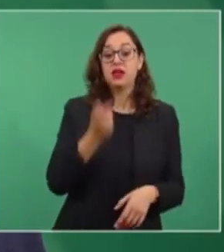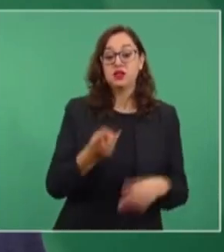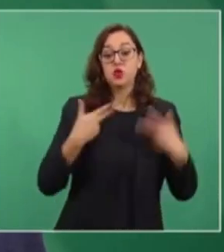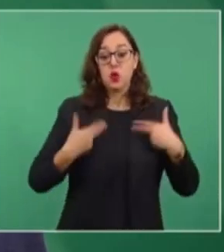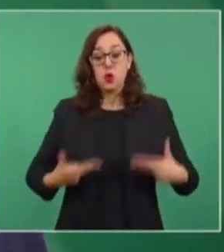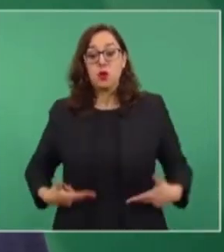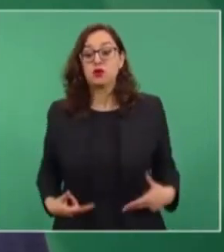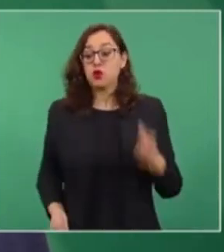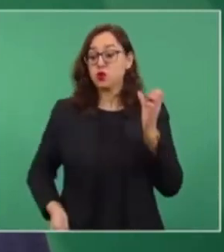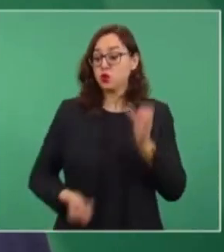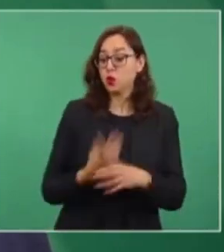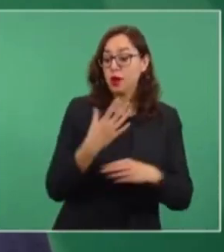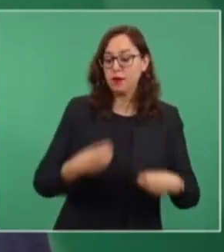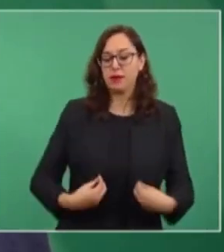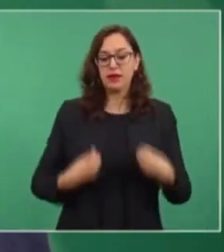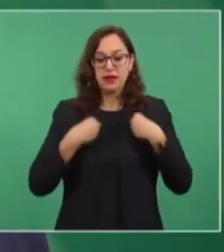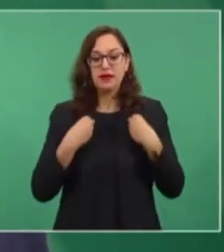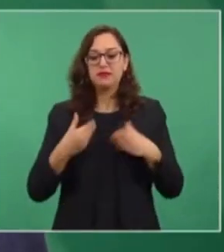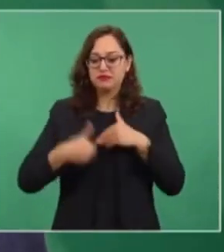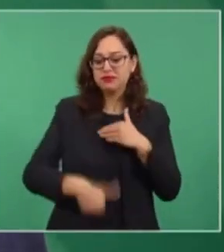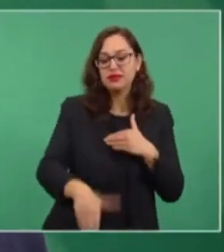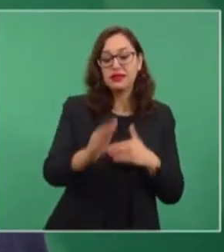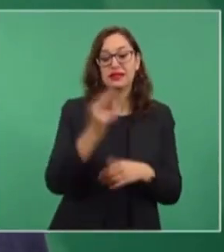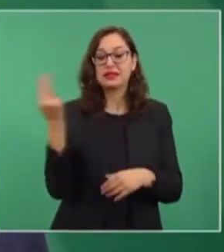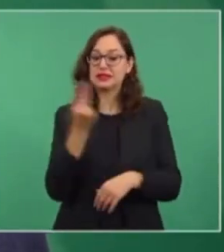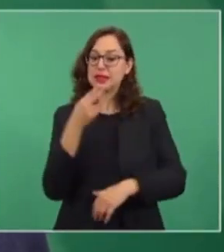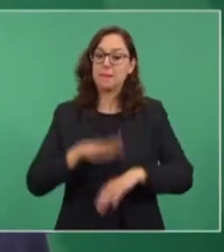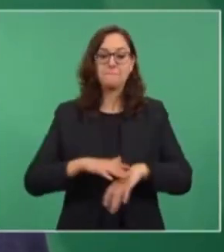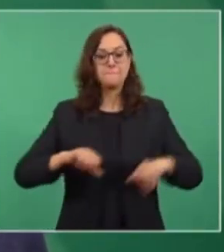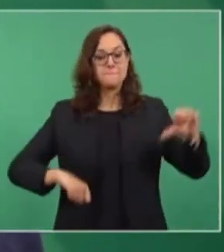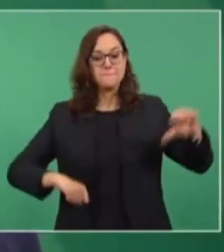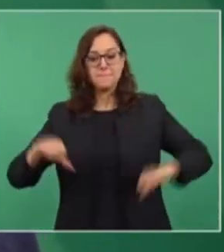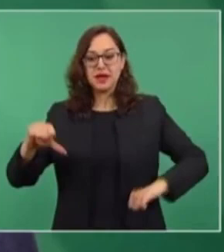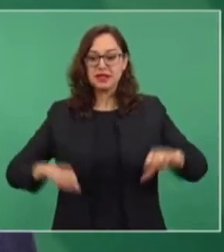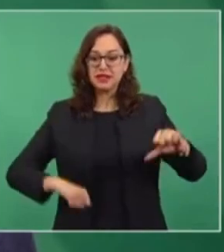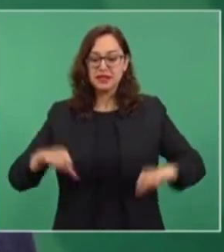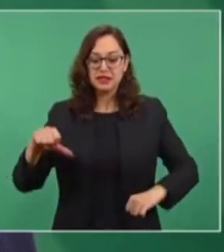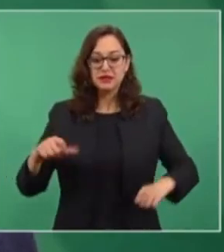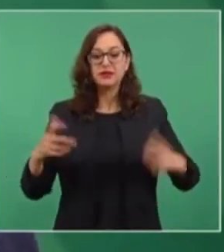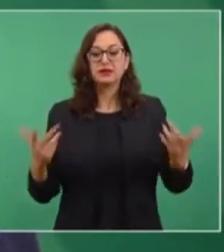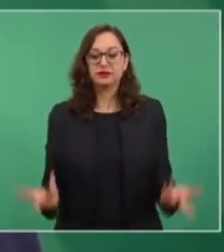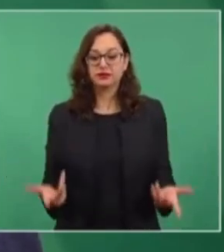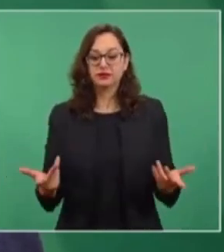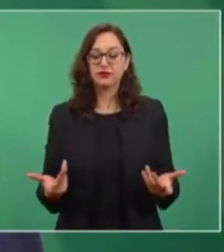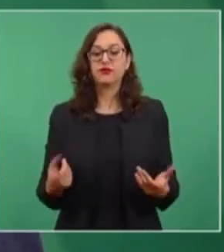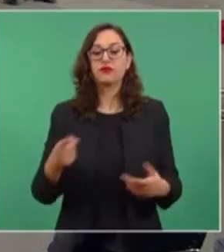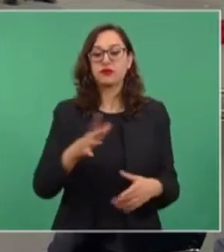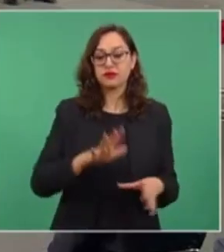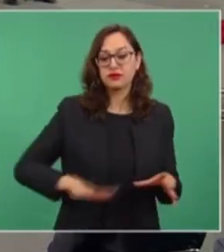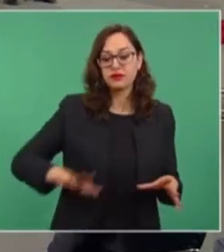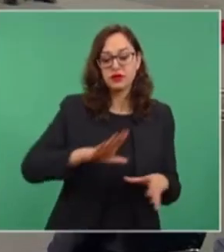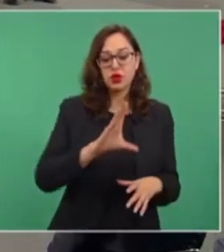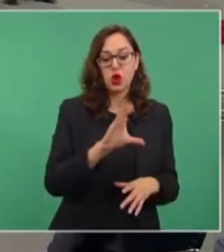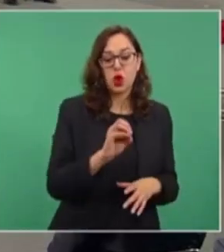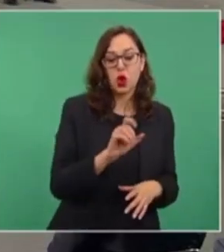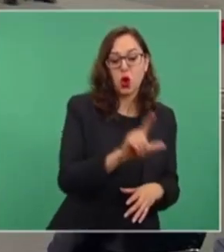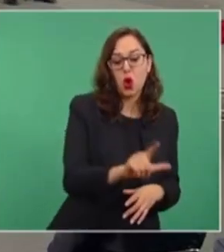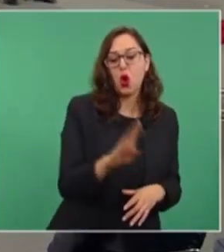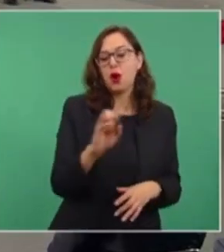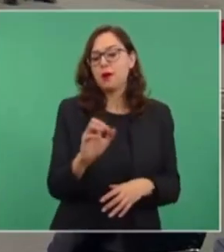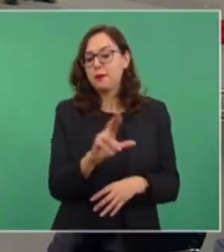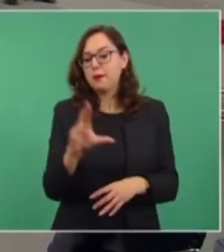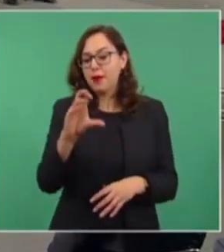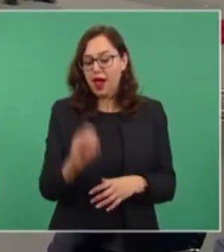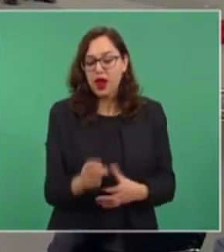más actividades plenas y la vida deberá desarrollarse más al interior de los propios barrios o colonias. Debemos